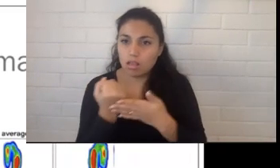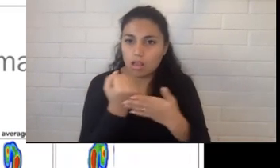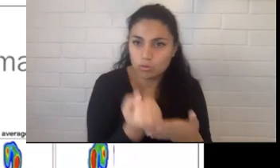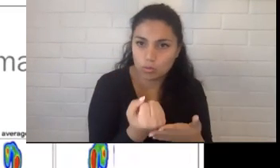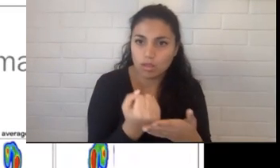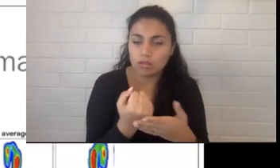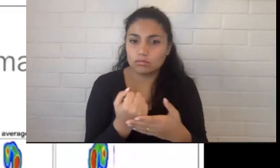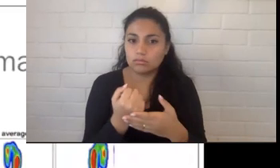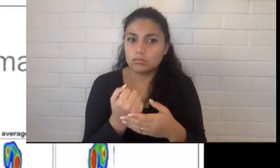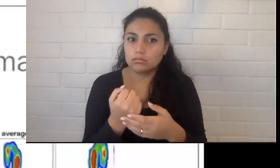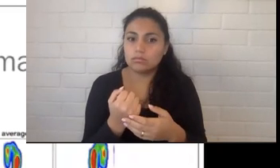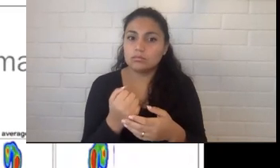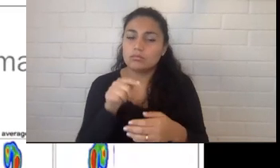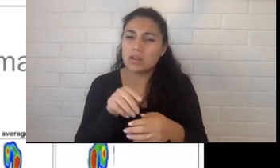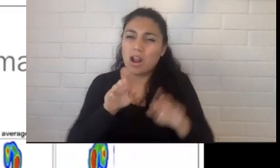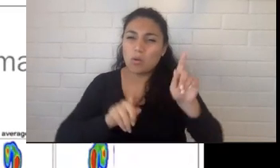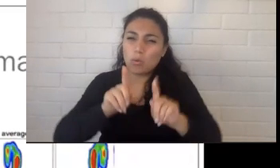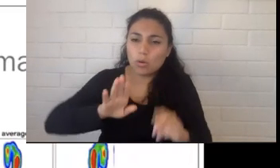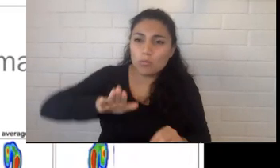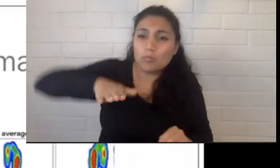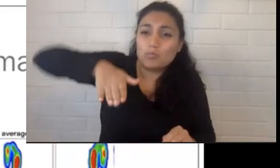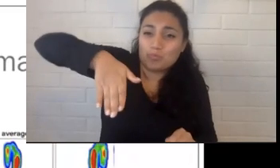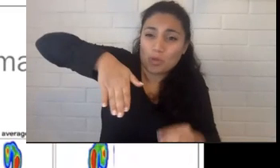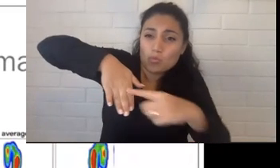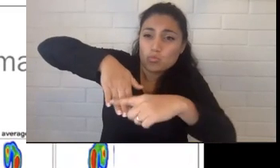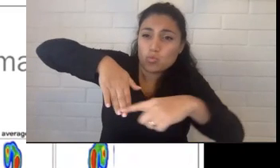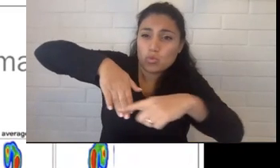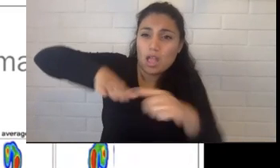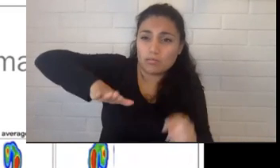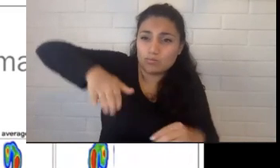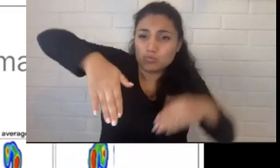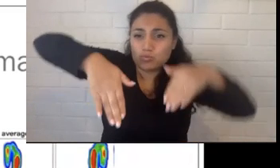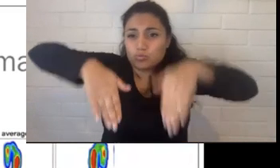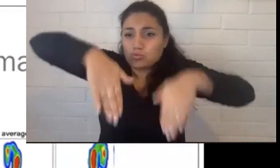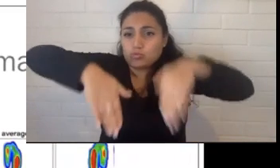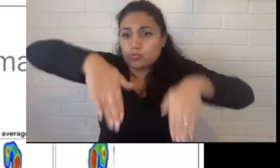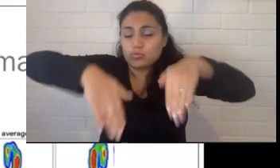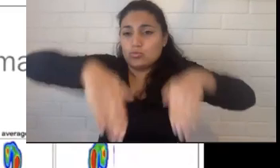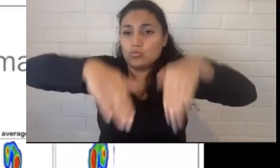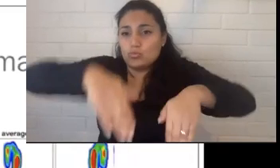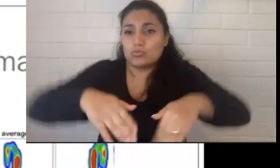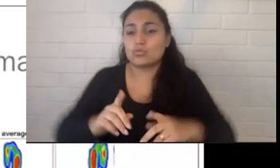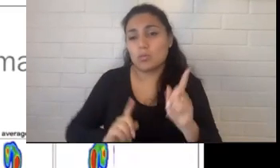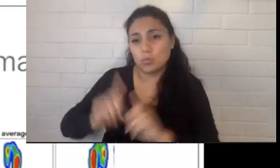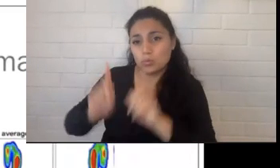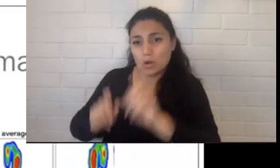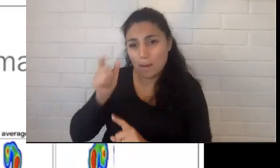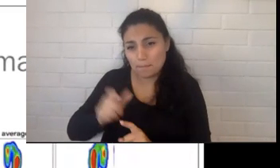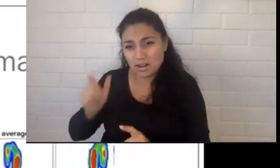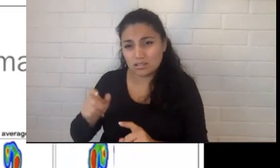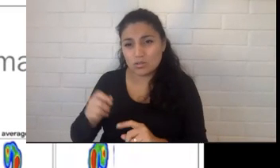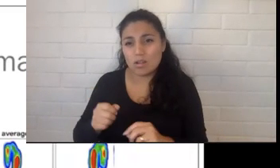con solamente la punta de los dedos, característica clínica que se da frecuentemente en personas que tienen